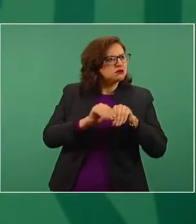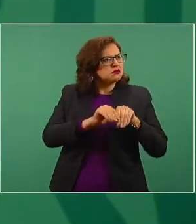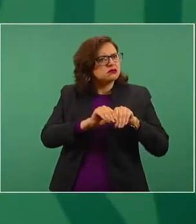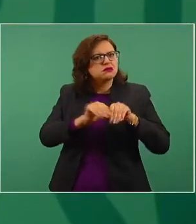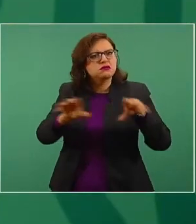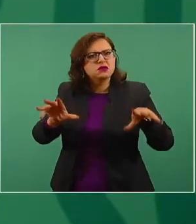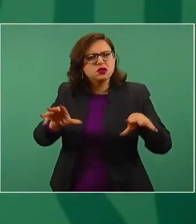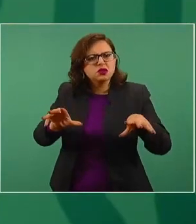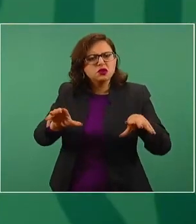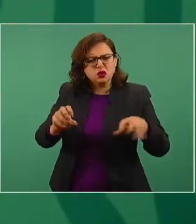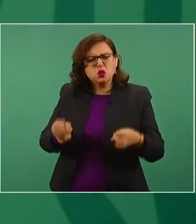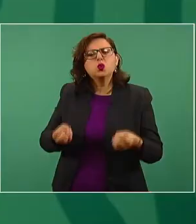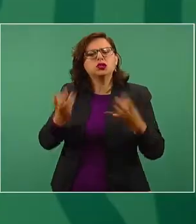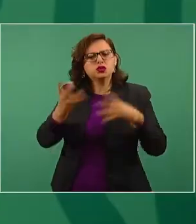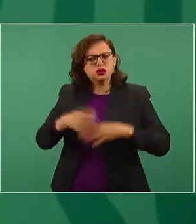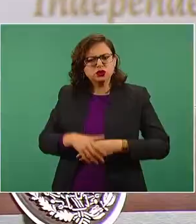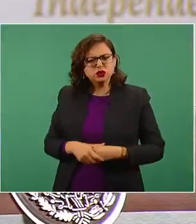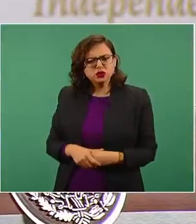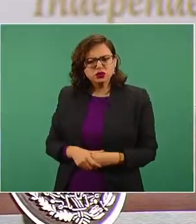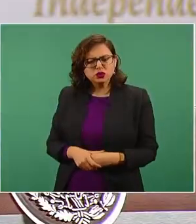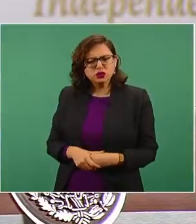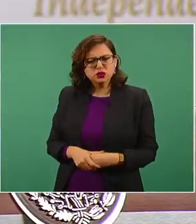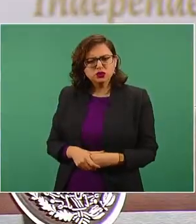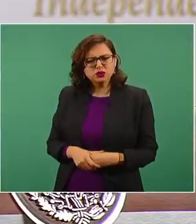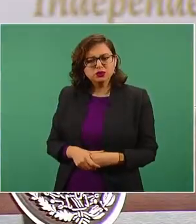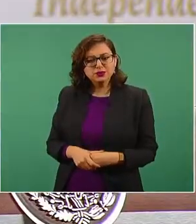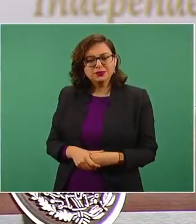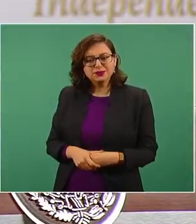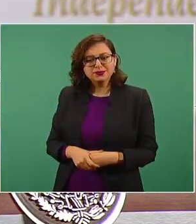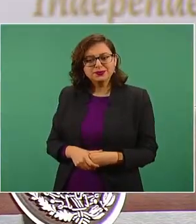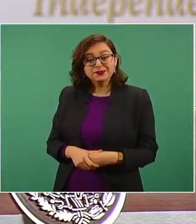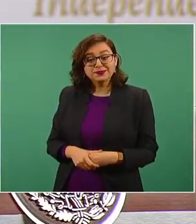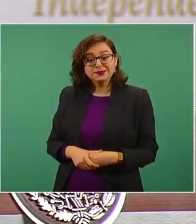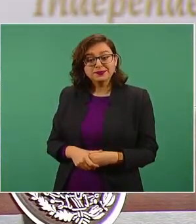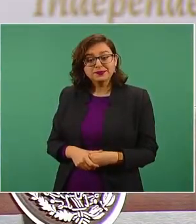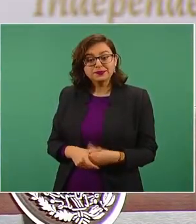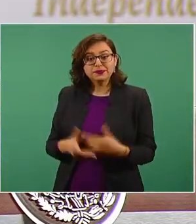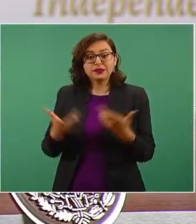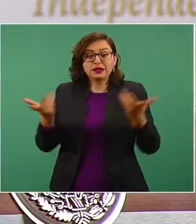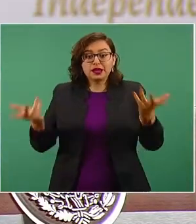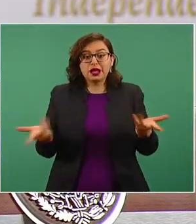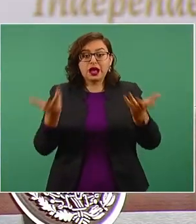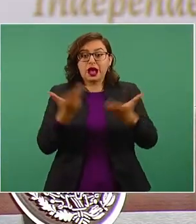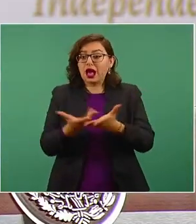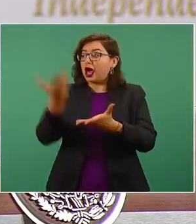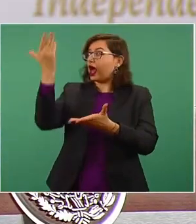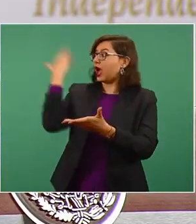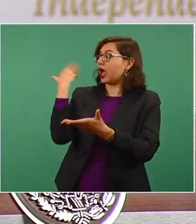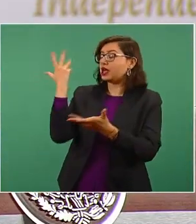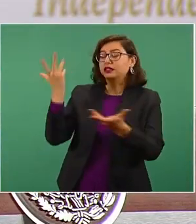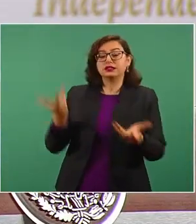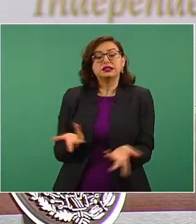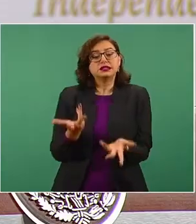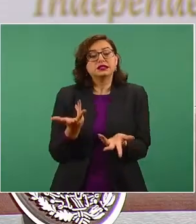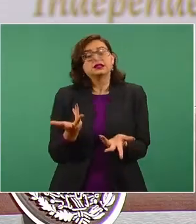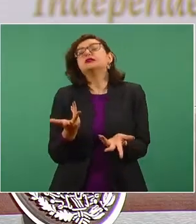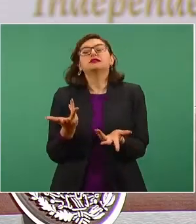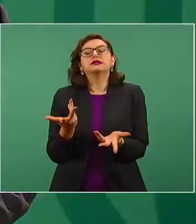de eso? ¿Qué pasaba desde antes con